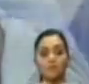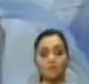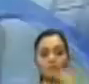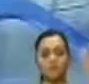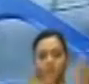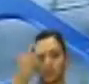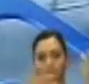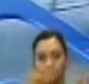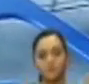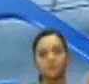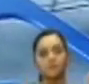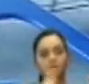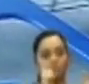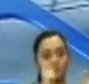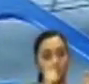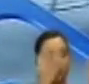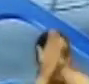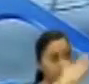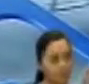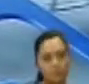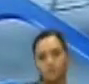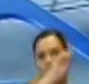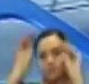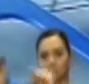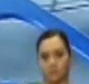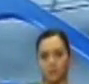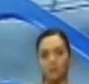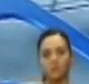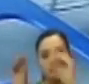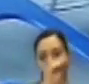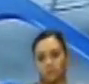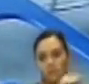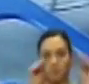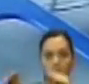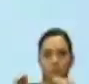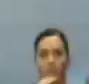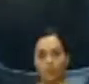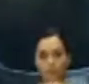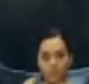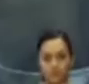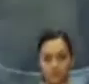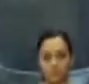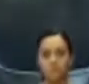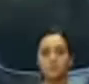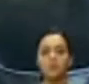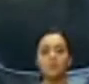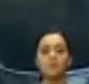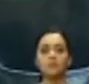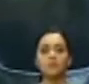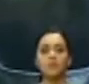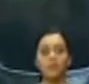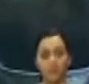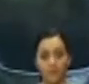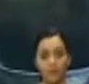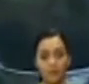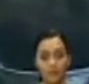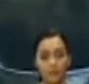las aulas fijas, ¿no? Las aulas de concreto, de bloques, etc. Estas aulas